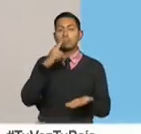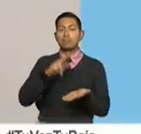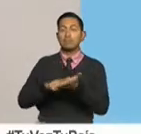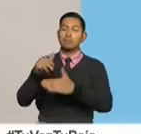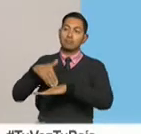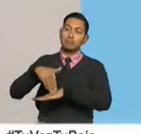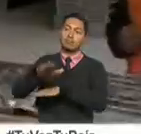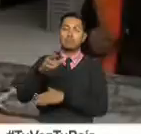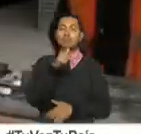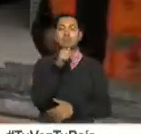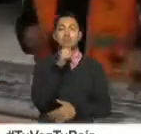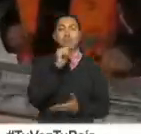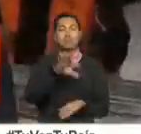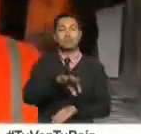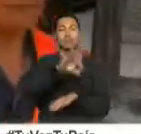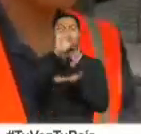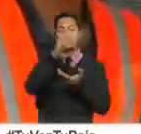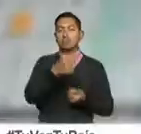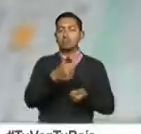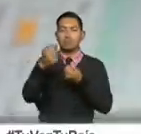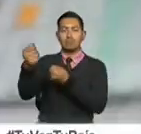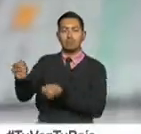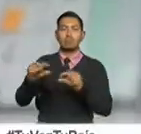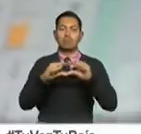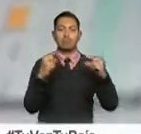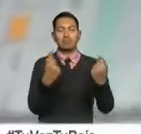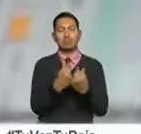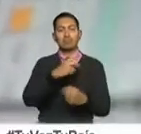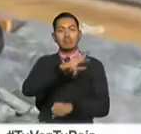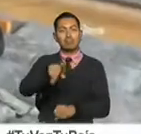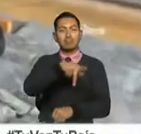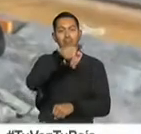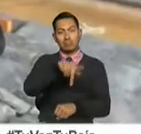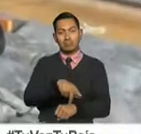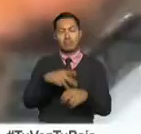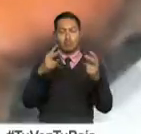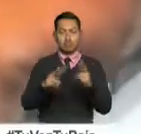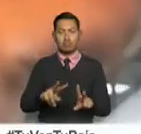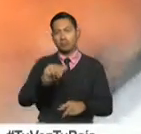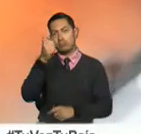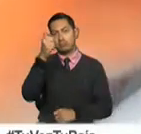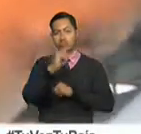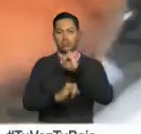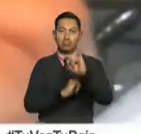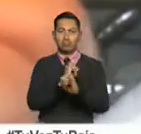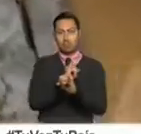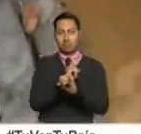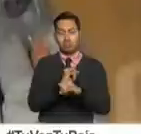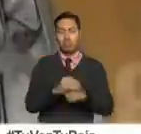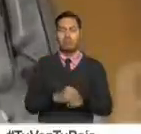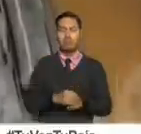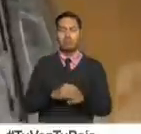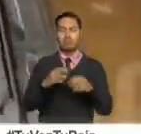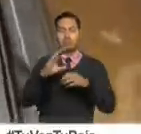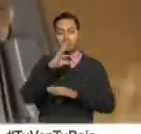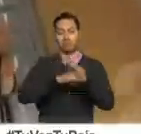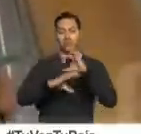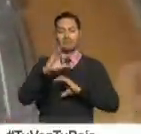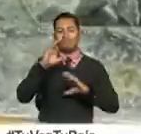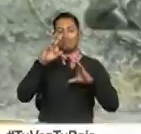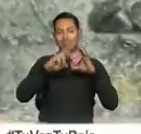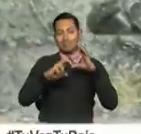entregadas por representantes y líderes de gremios profesionales nacionales e internacionales, Cámara de Minería,